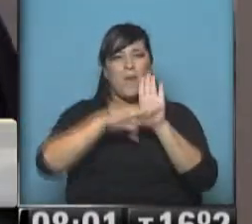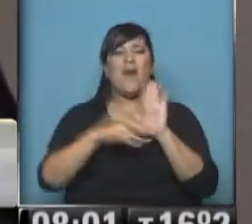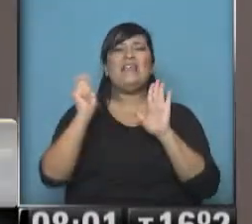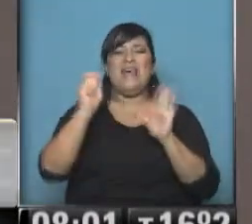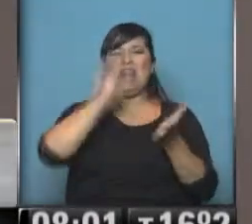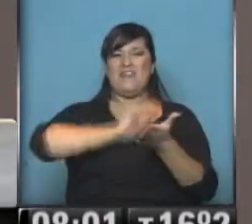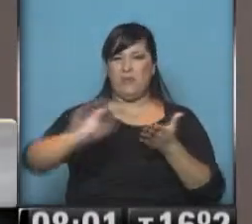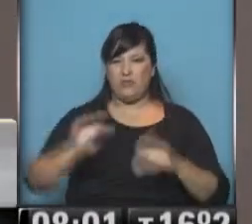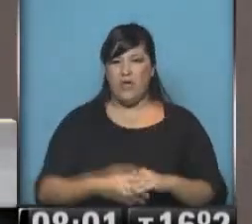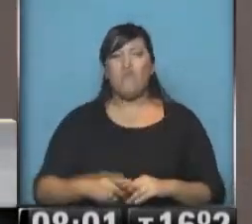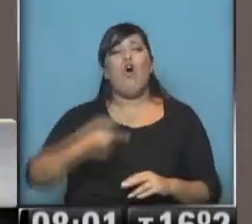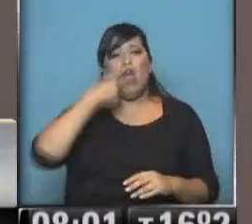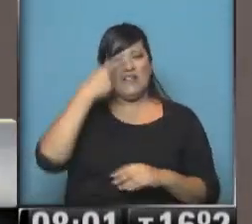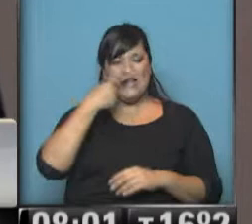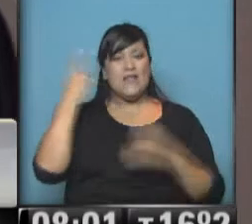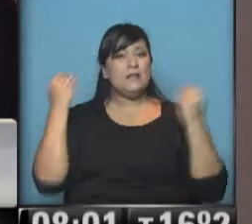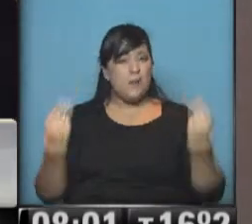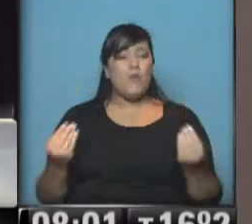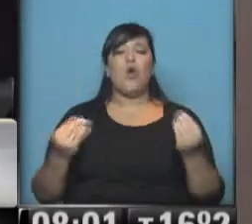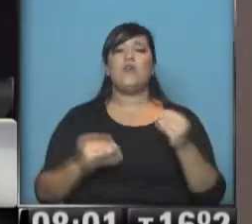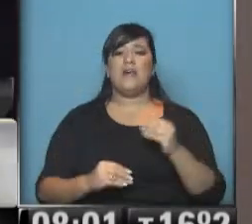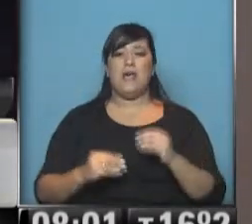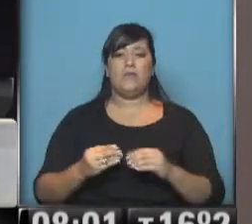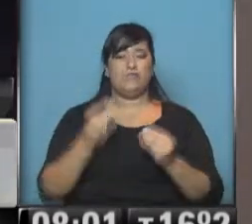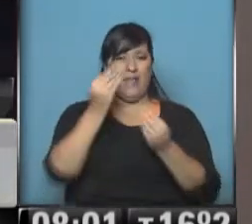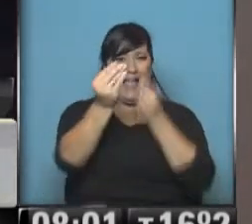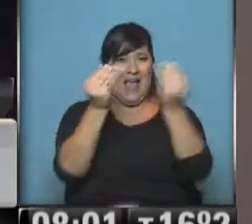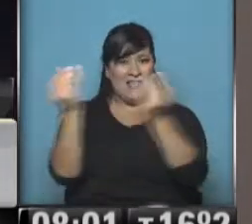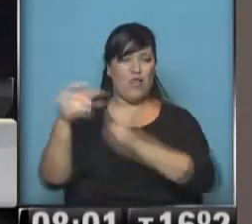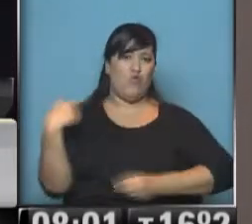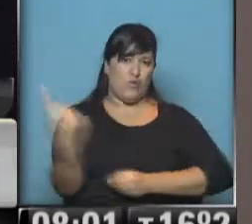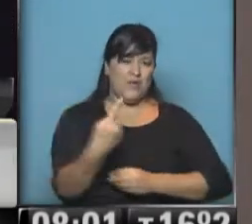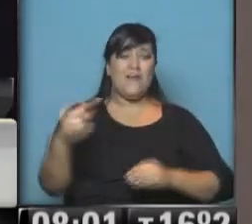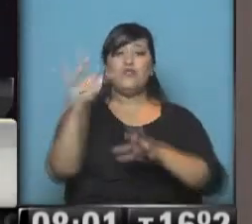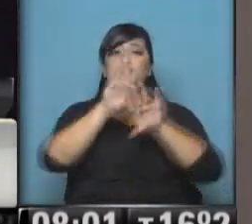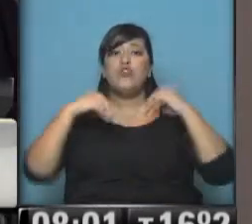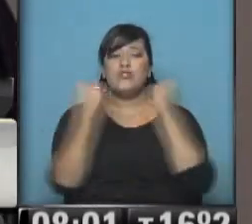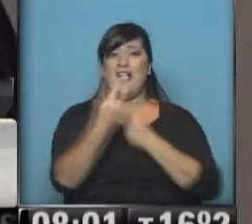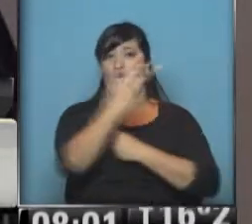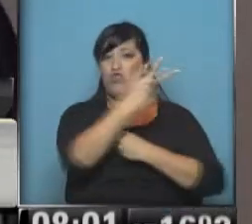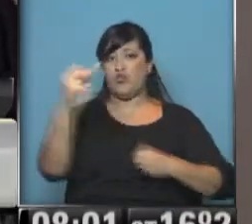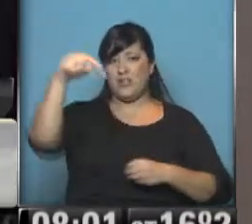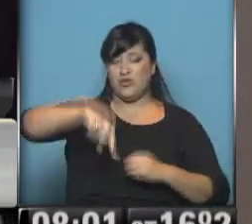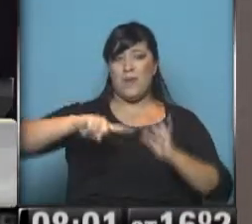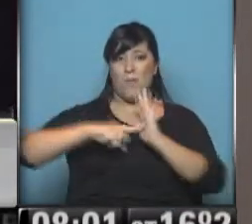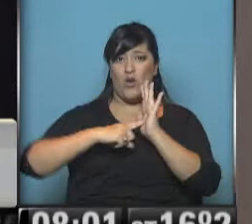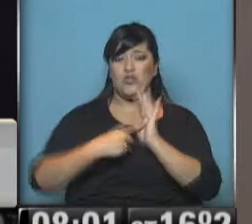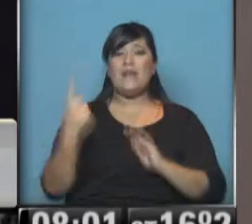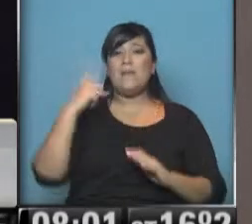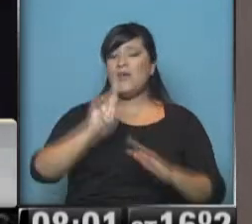porque en el conjunto de los principales candidatos que este vos sabes que los candidatos son 200 en la ciudad buenos aires pero en los principales